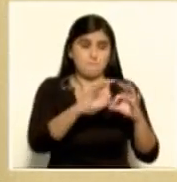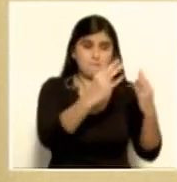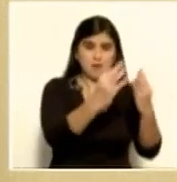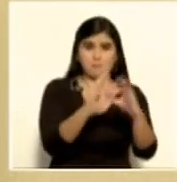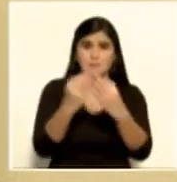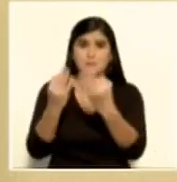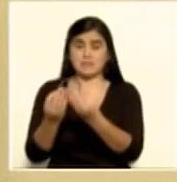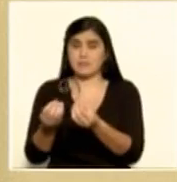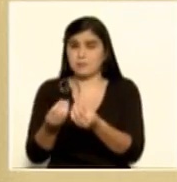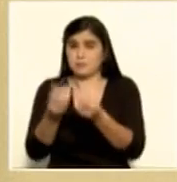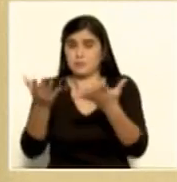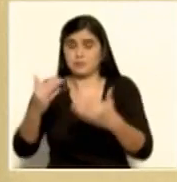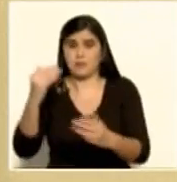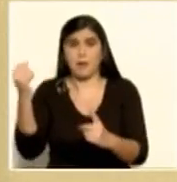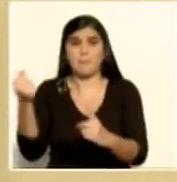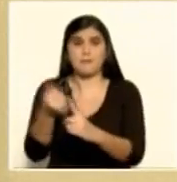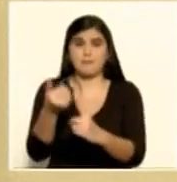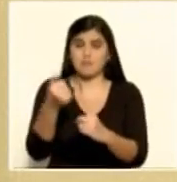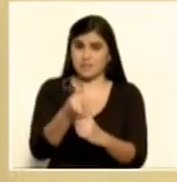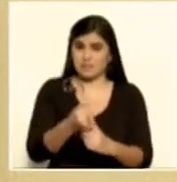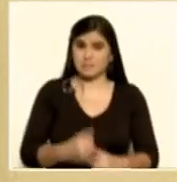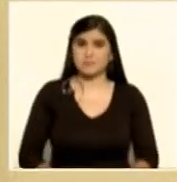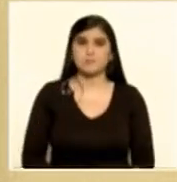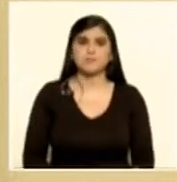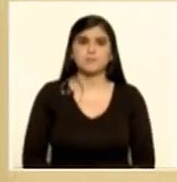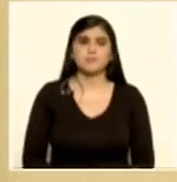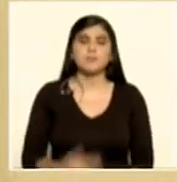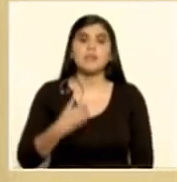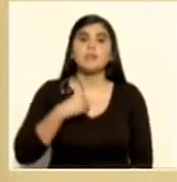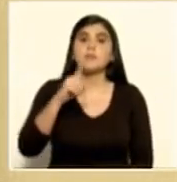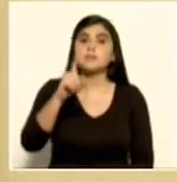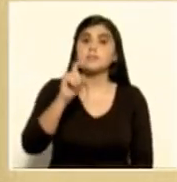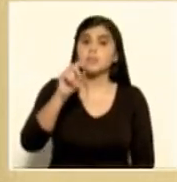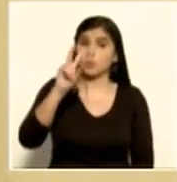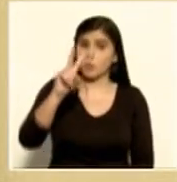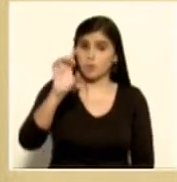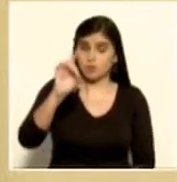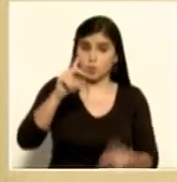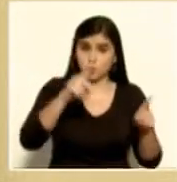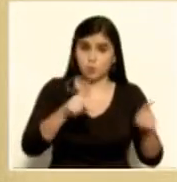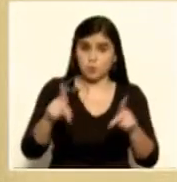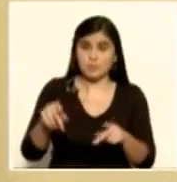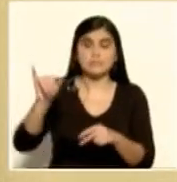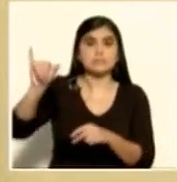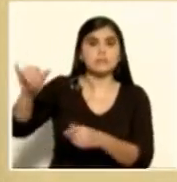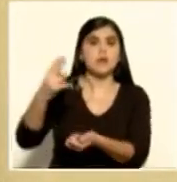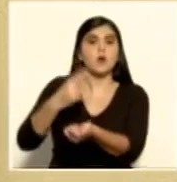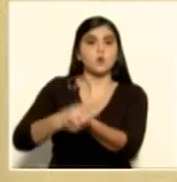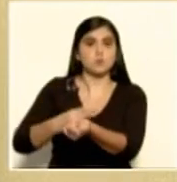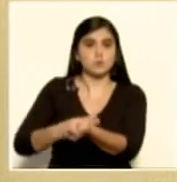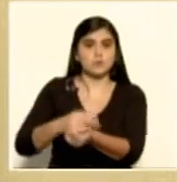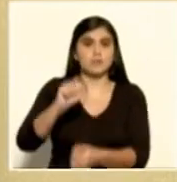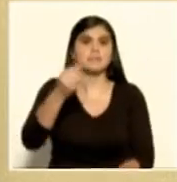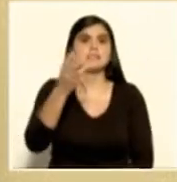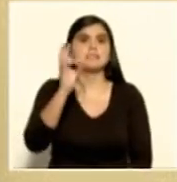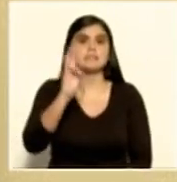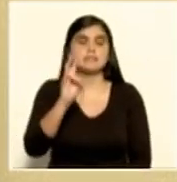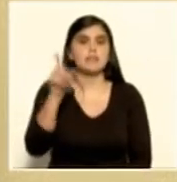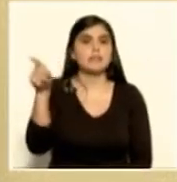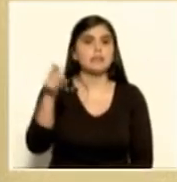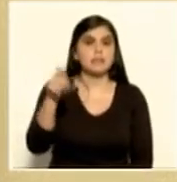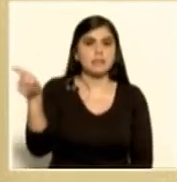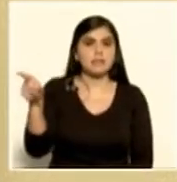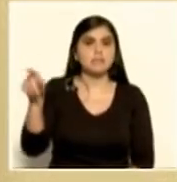mucho mayor afectadas. Tenemos 128 personas que se encuentran hospitalizadas, 17 de ellas están